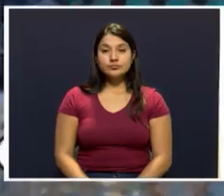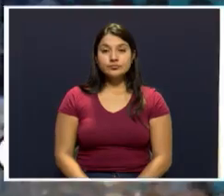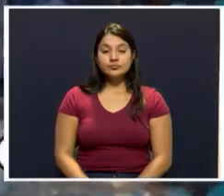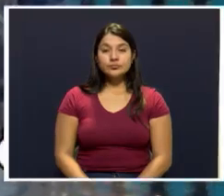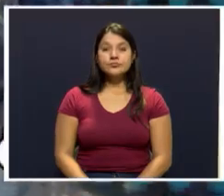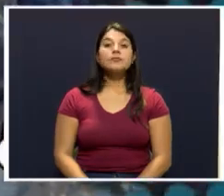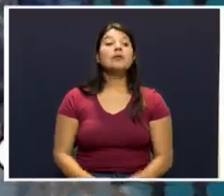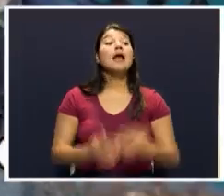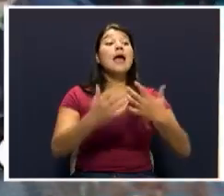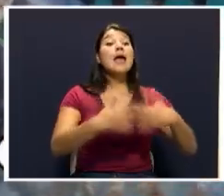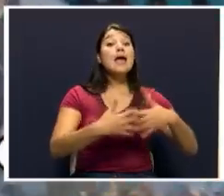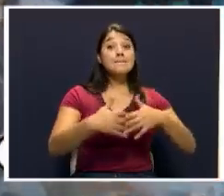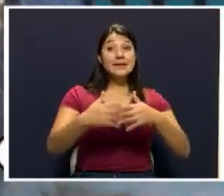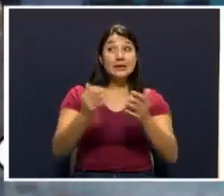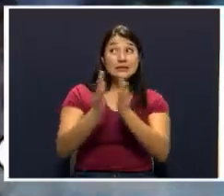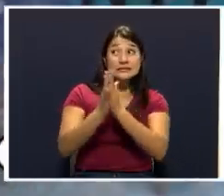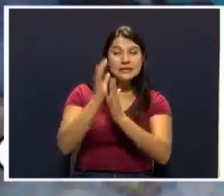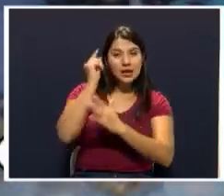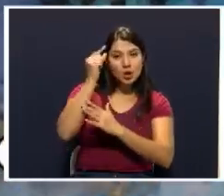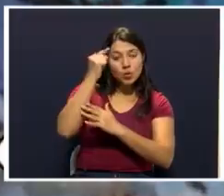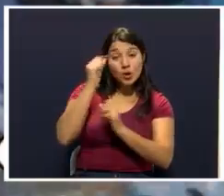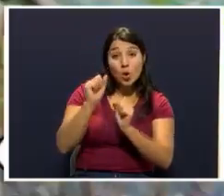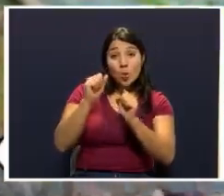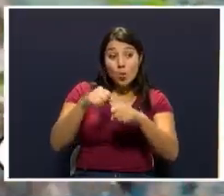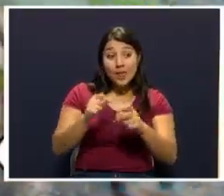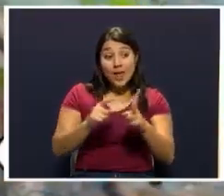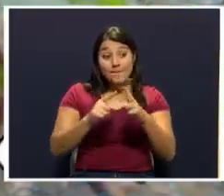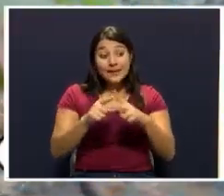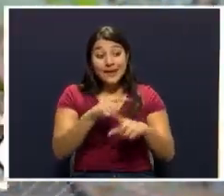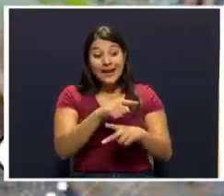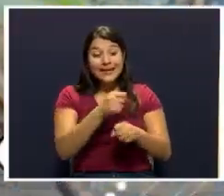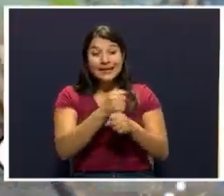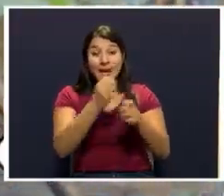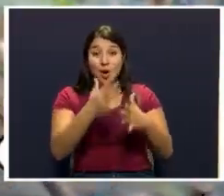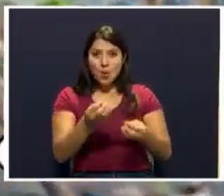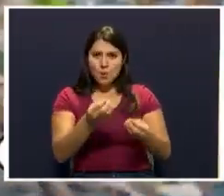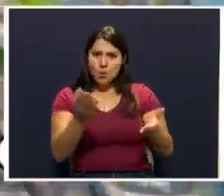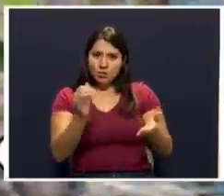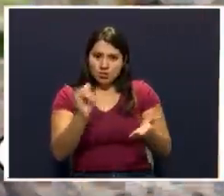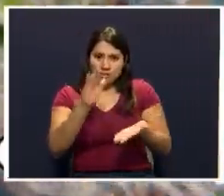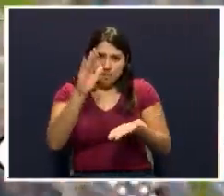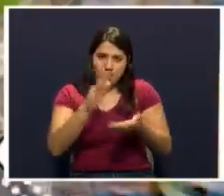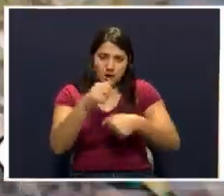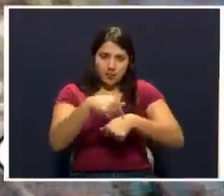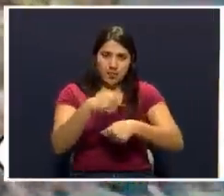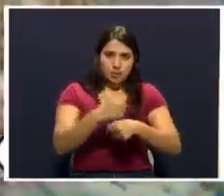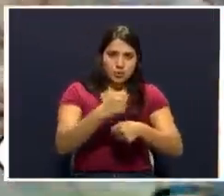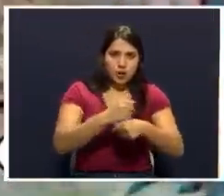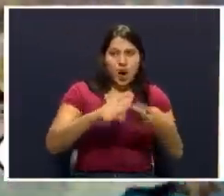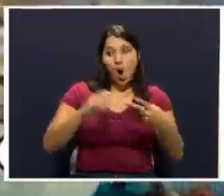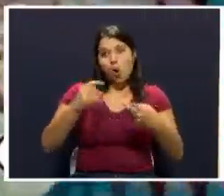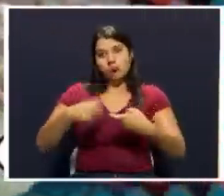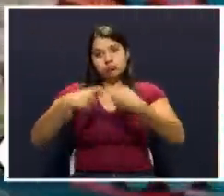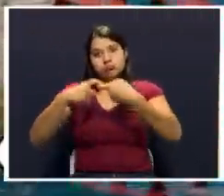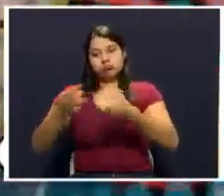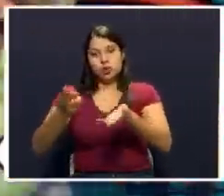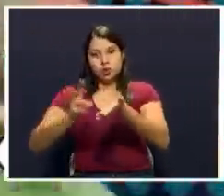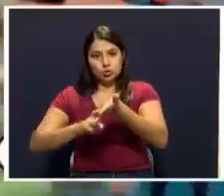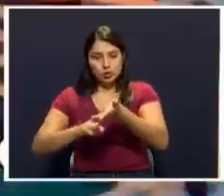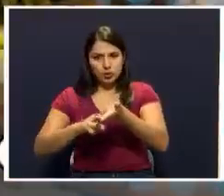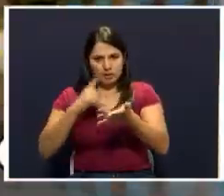El sector empresarial le pide al gobierno que le aplique a los empleados públicos medidas como reducción de jornadas y suspensión temporal de